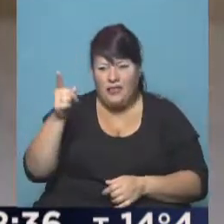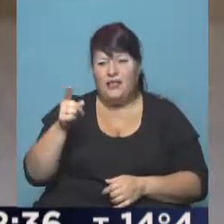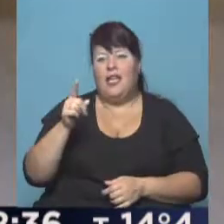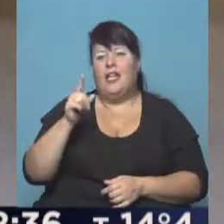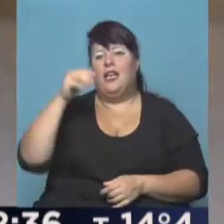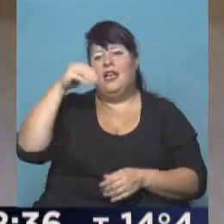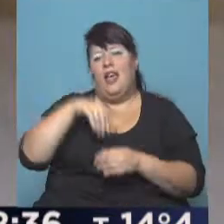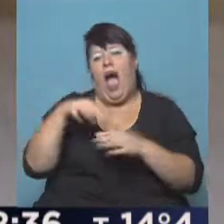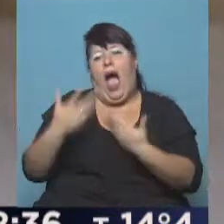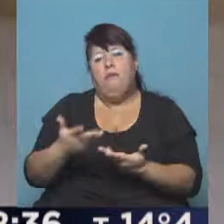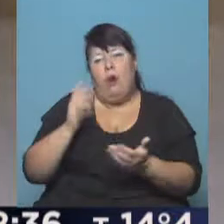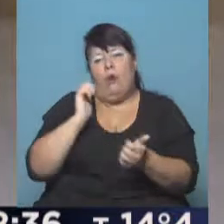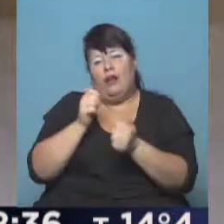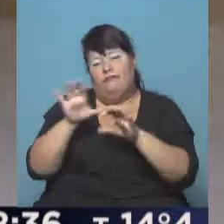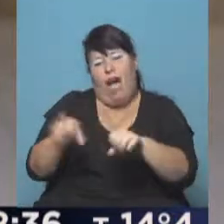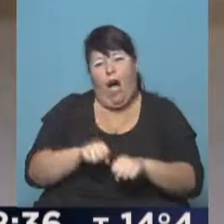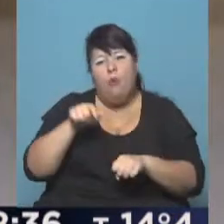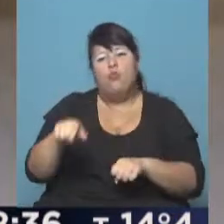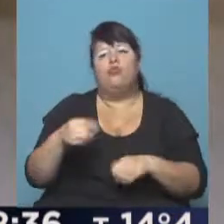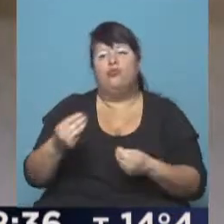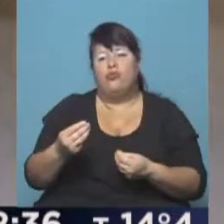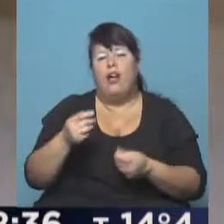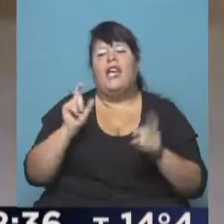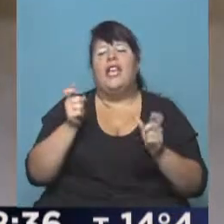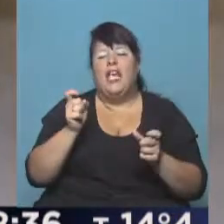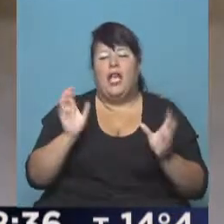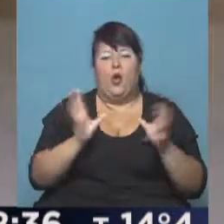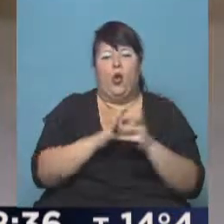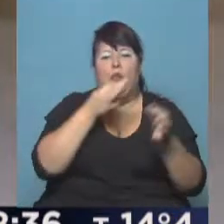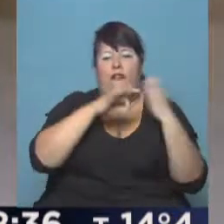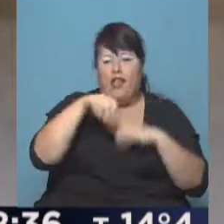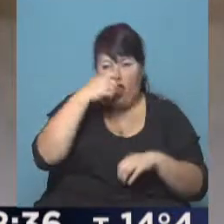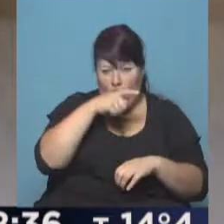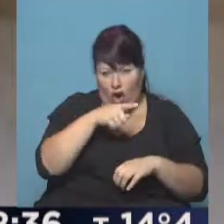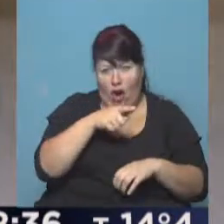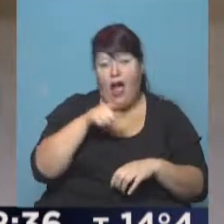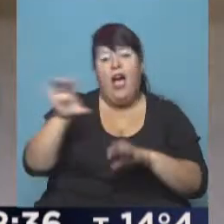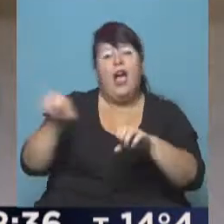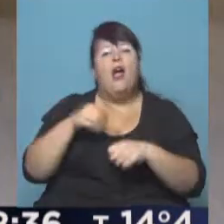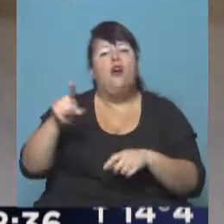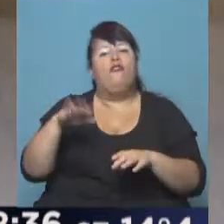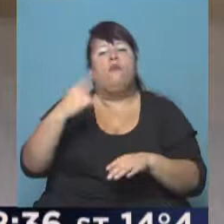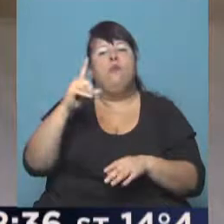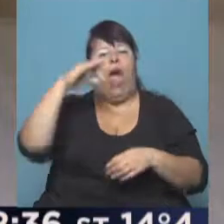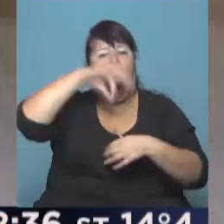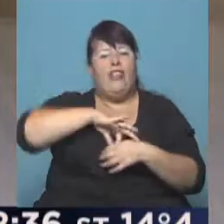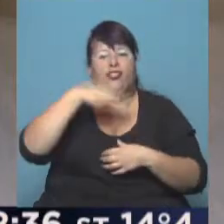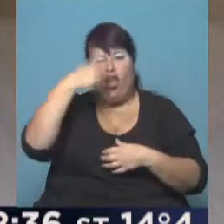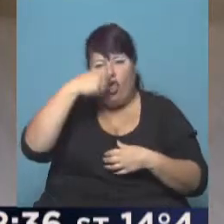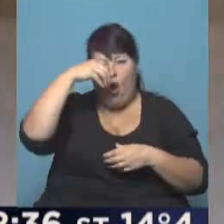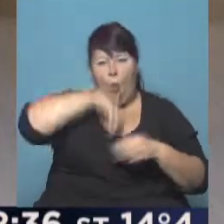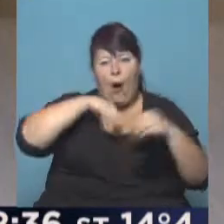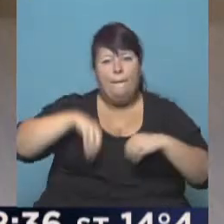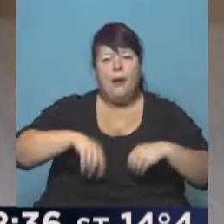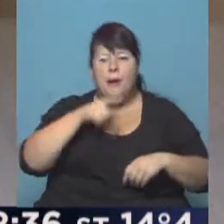era usada y abusada en definitiva por parte de narcotraficantes usada como mula transportaba droga en su